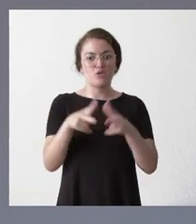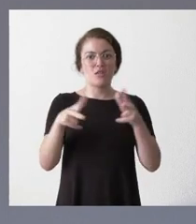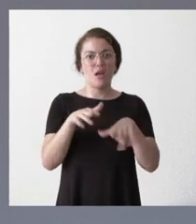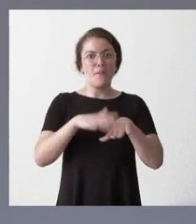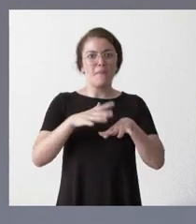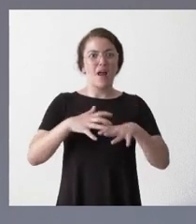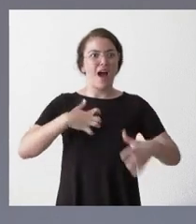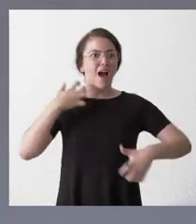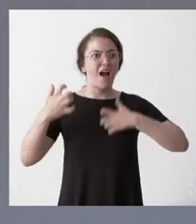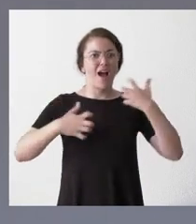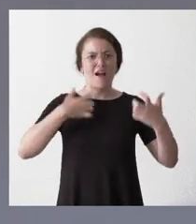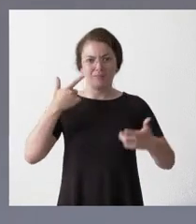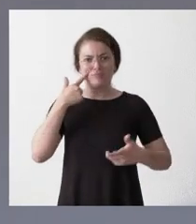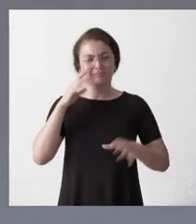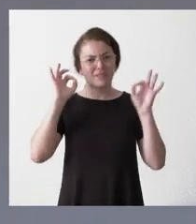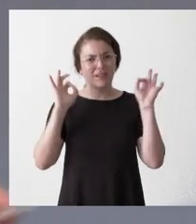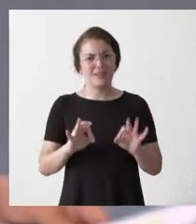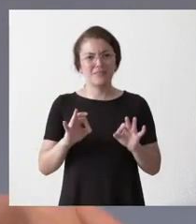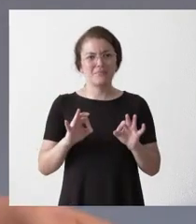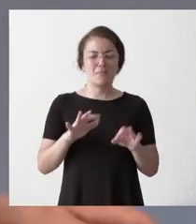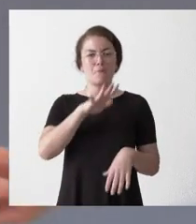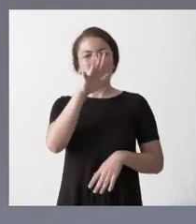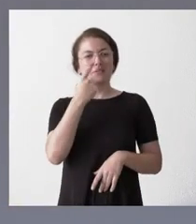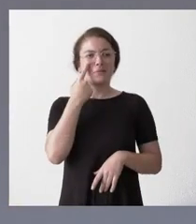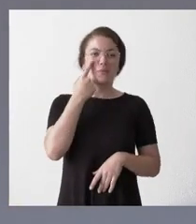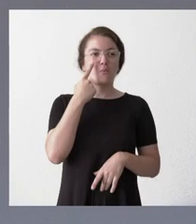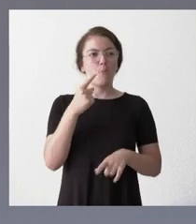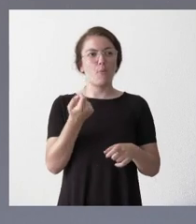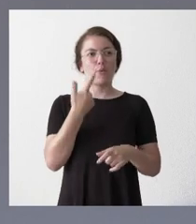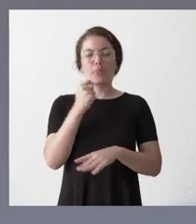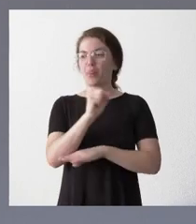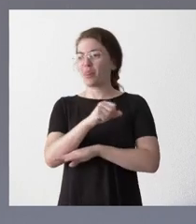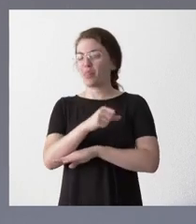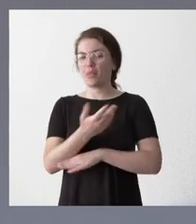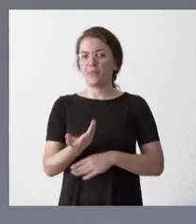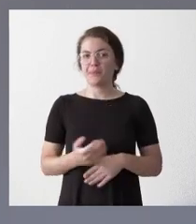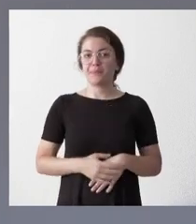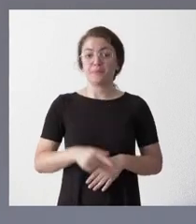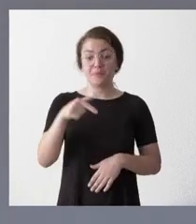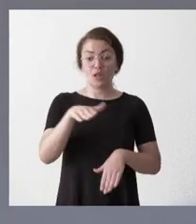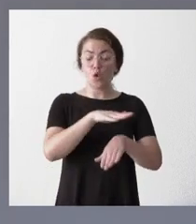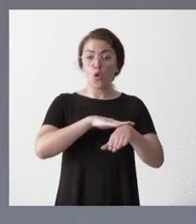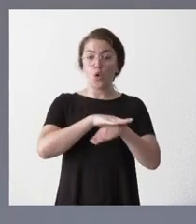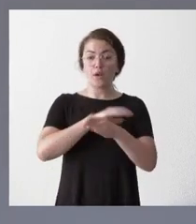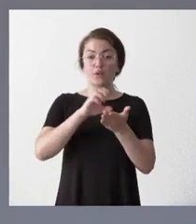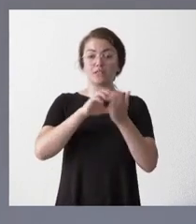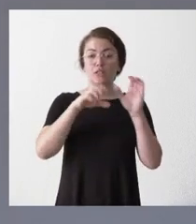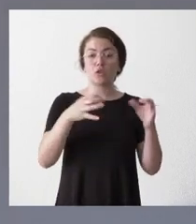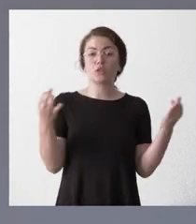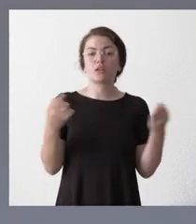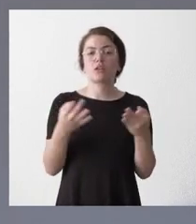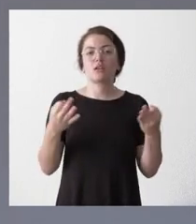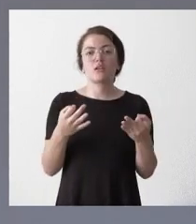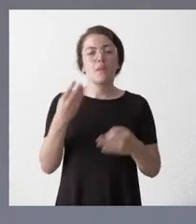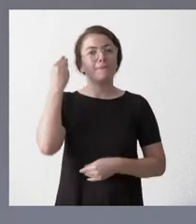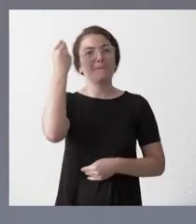llegue hasta ahí y quizás no le estamos dando la importancia que merezca. desde el Gobierno de Castilla y León entendemos que hay que darle